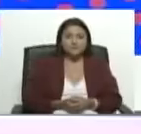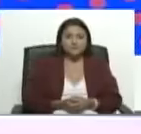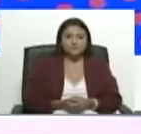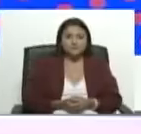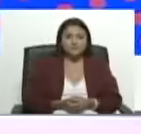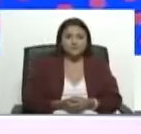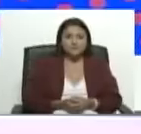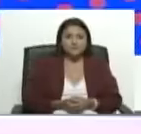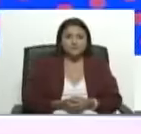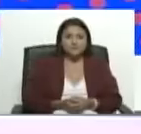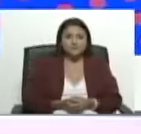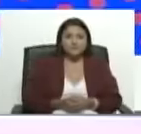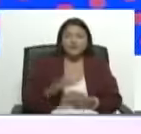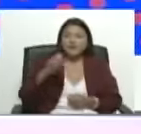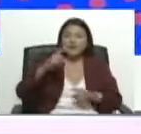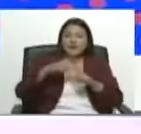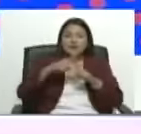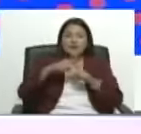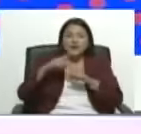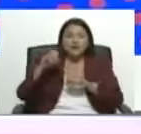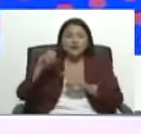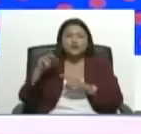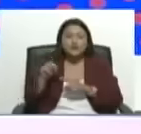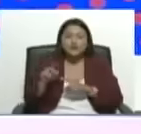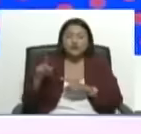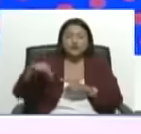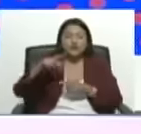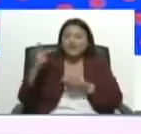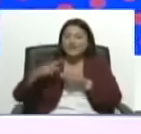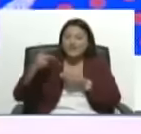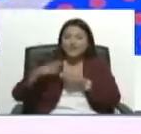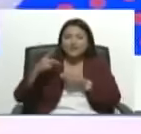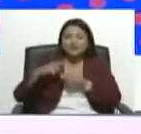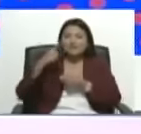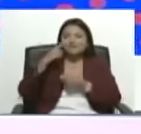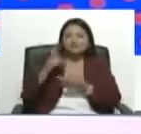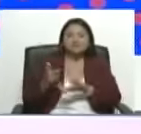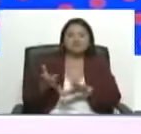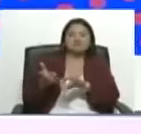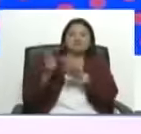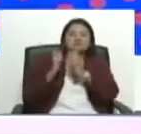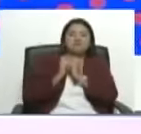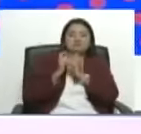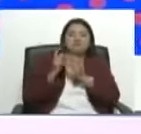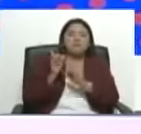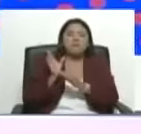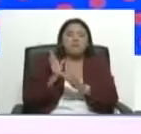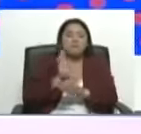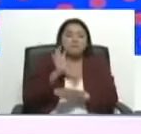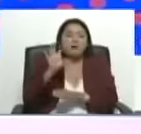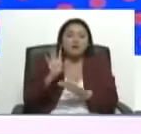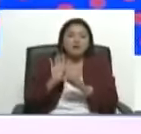Y la ExxonMobil se adueñó de ese país. Yo quisiera mostrarles a ustedes algunos datos.